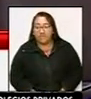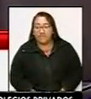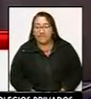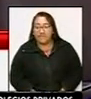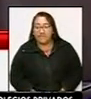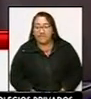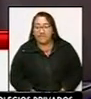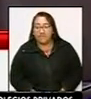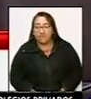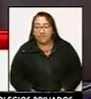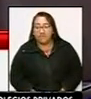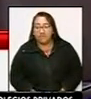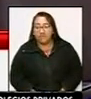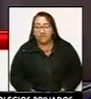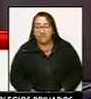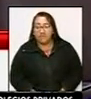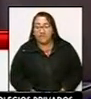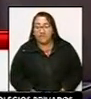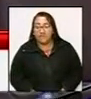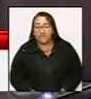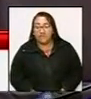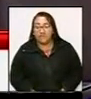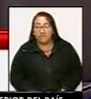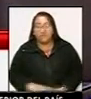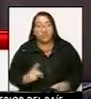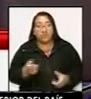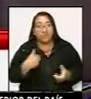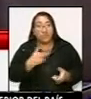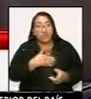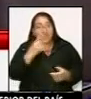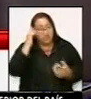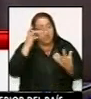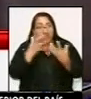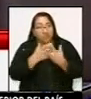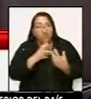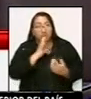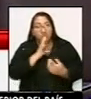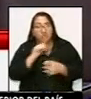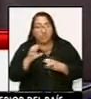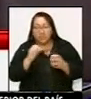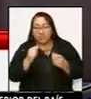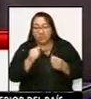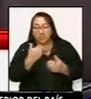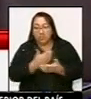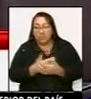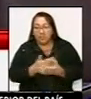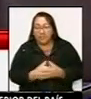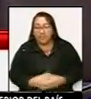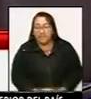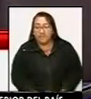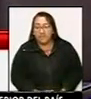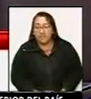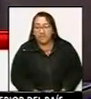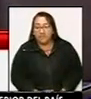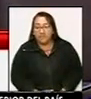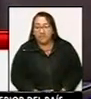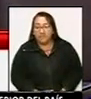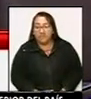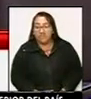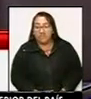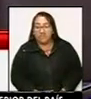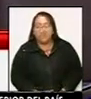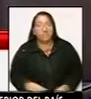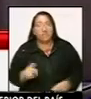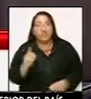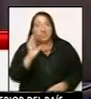Entonces, presidente, seamos coherentes. Así como hablamos, tienen que ser nuestros hechos. Tiene que ir igual. Y no hay que